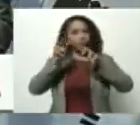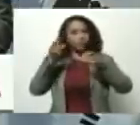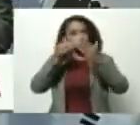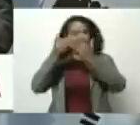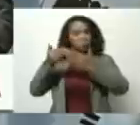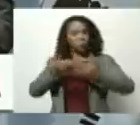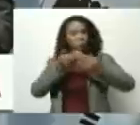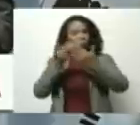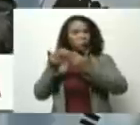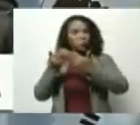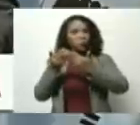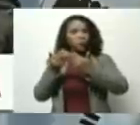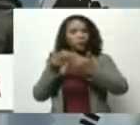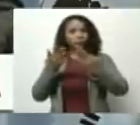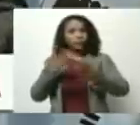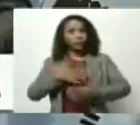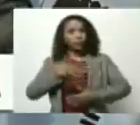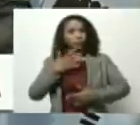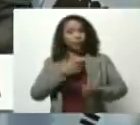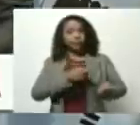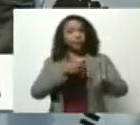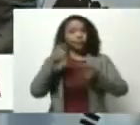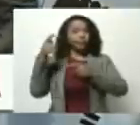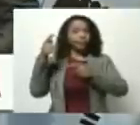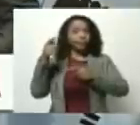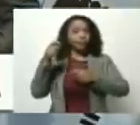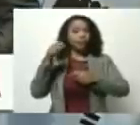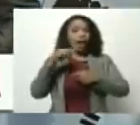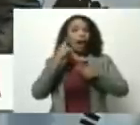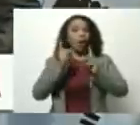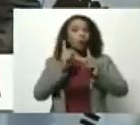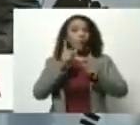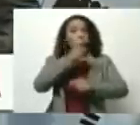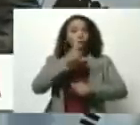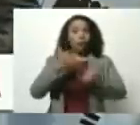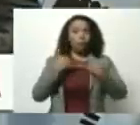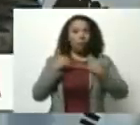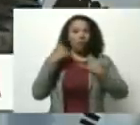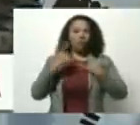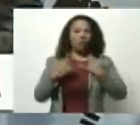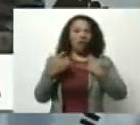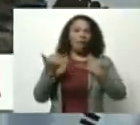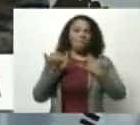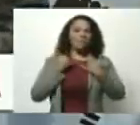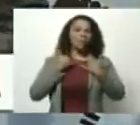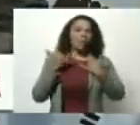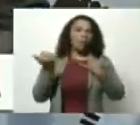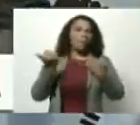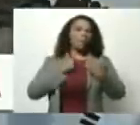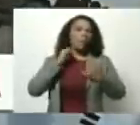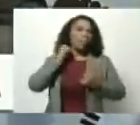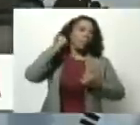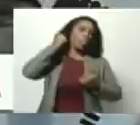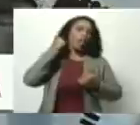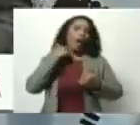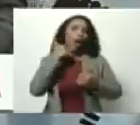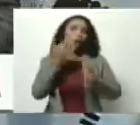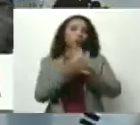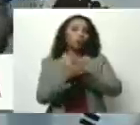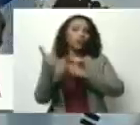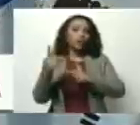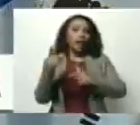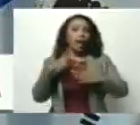estudiado, es que puede conllevar al suicidio de los niños, niñas y adolescentes víctimas. De